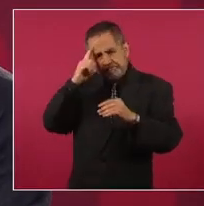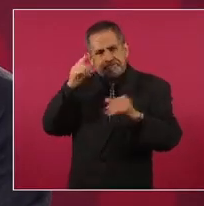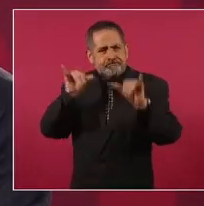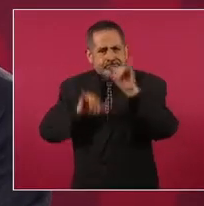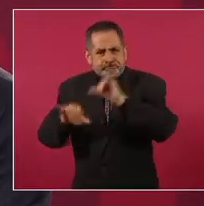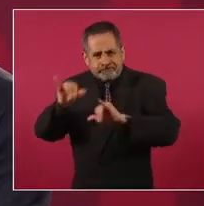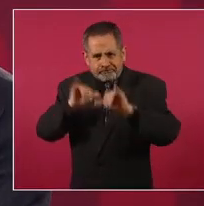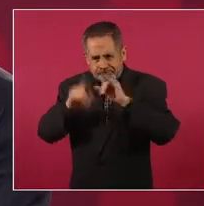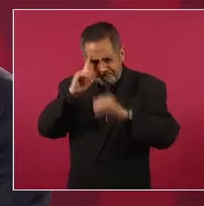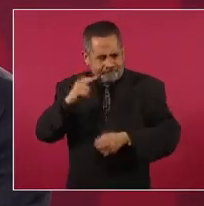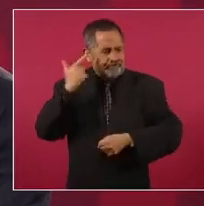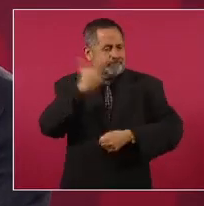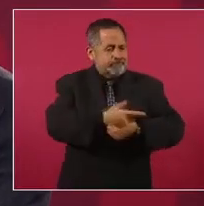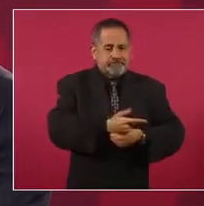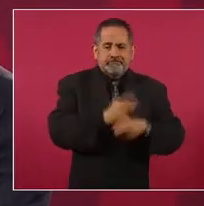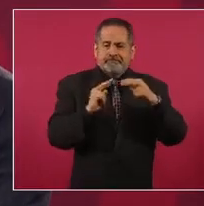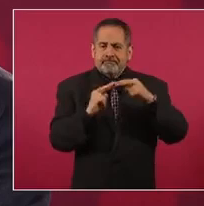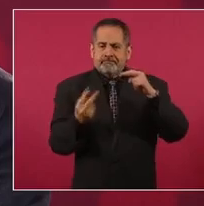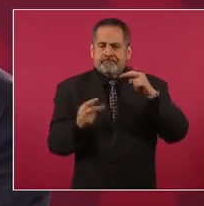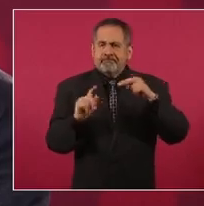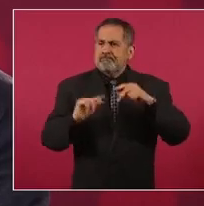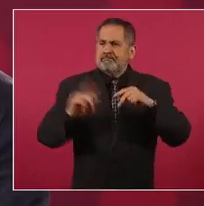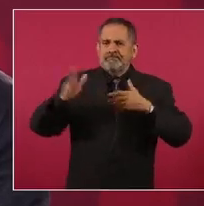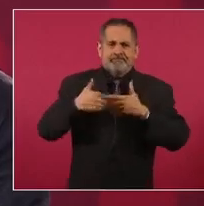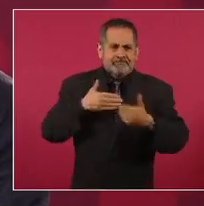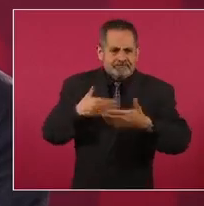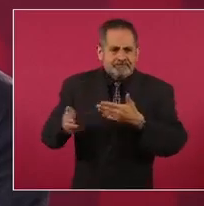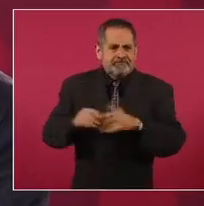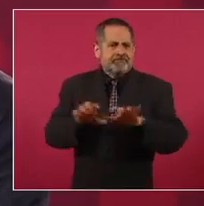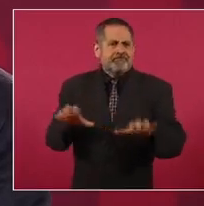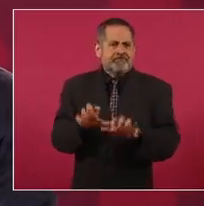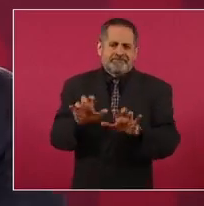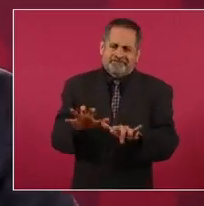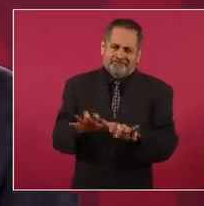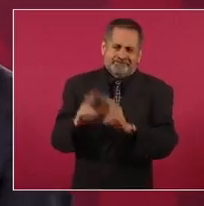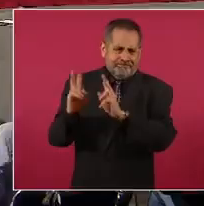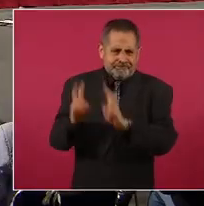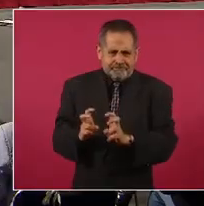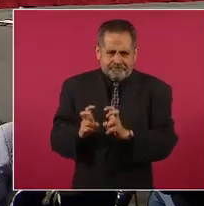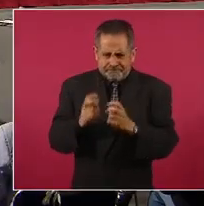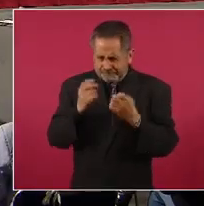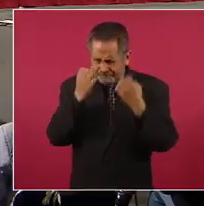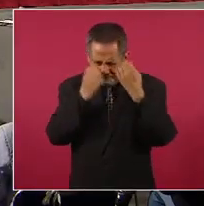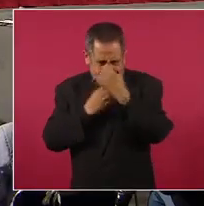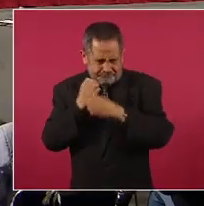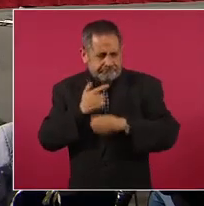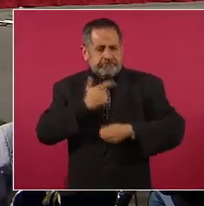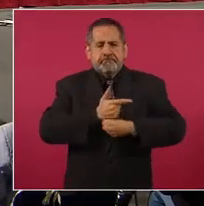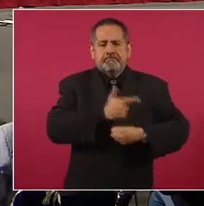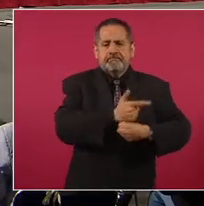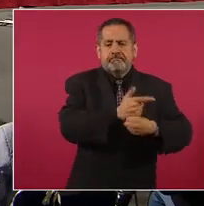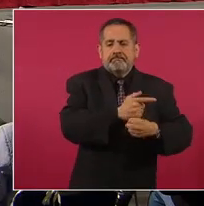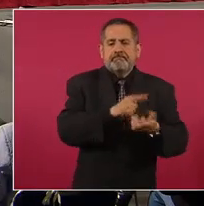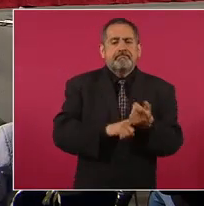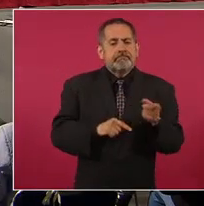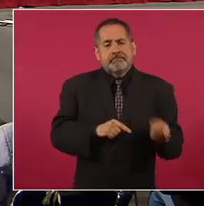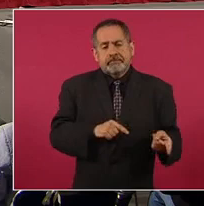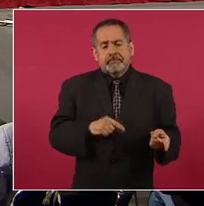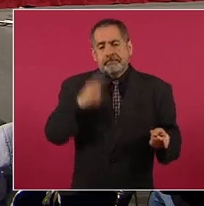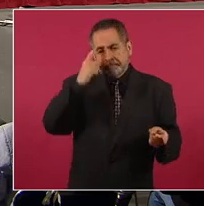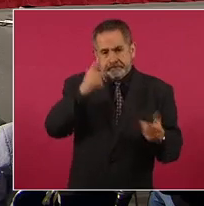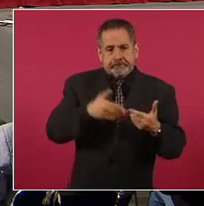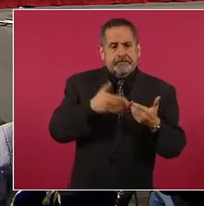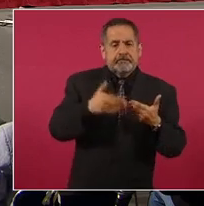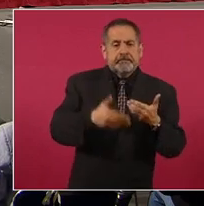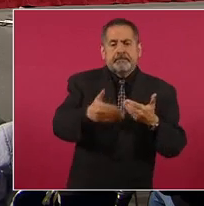de identificación genética de punta, para el software énfasis que permita la identificación, para mantener el desarrollo